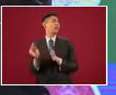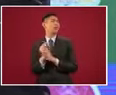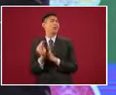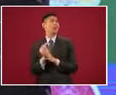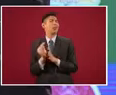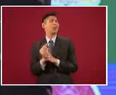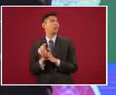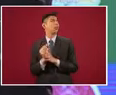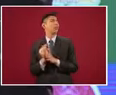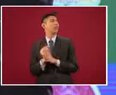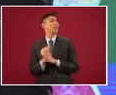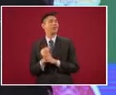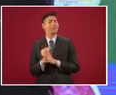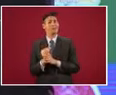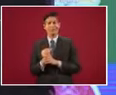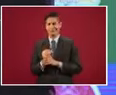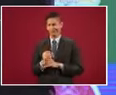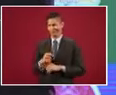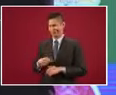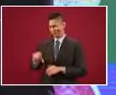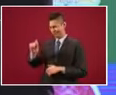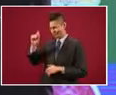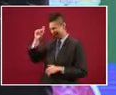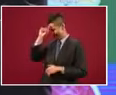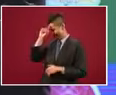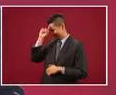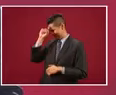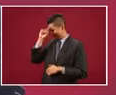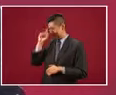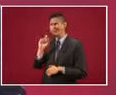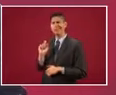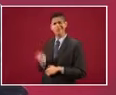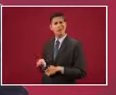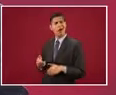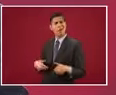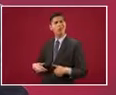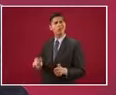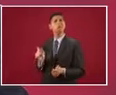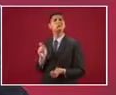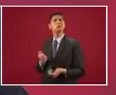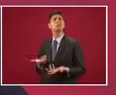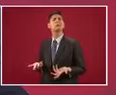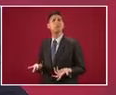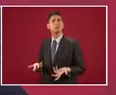Y contestaba el faraón: ¿y qué es eso?